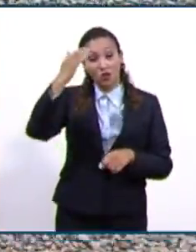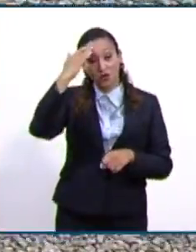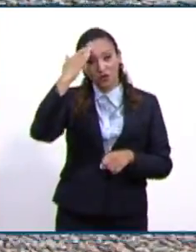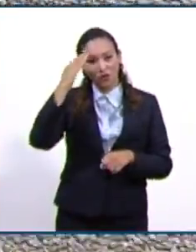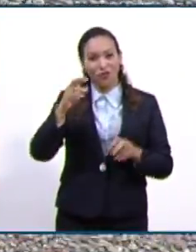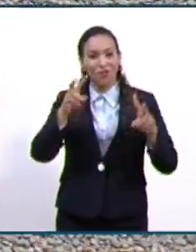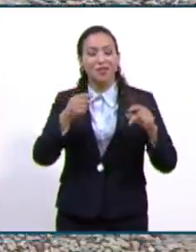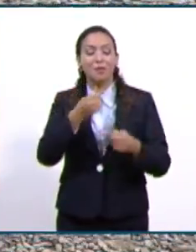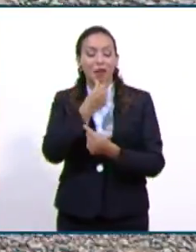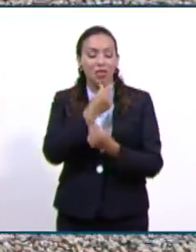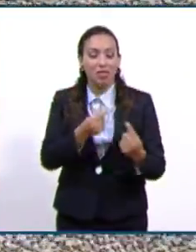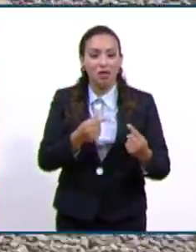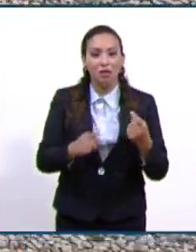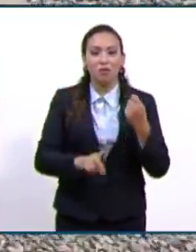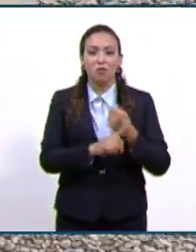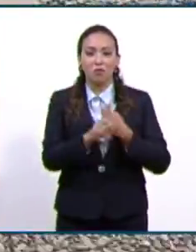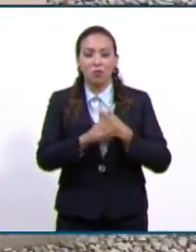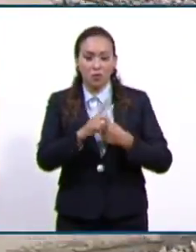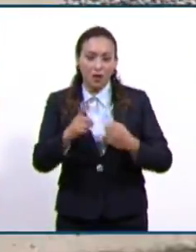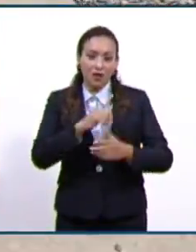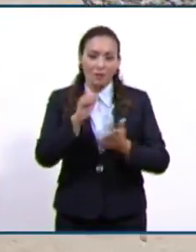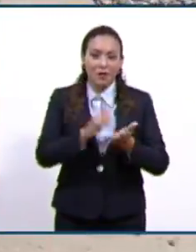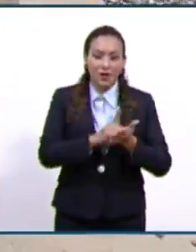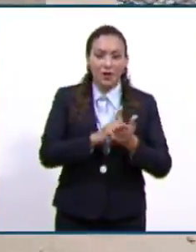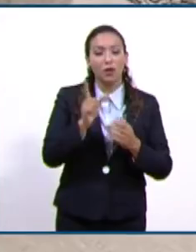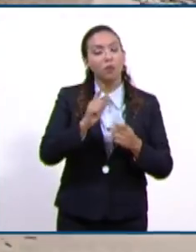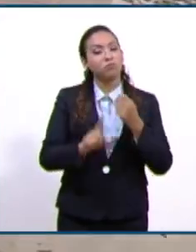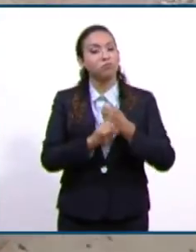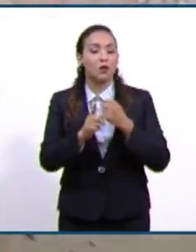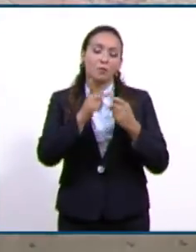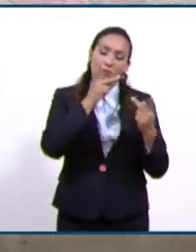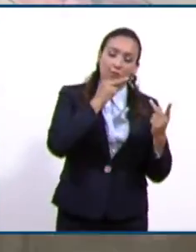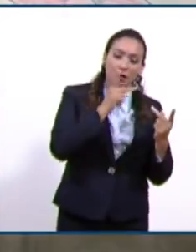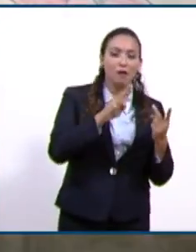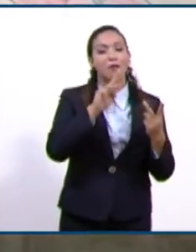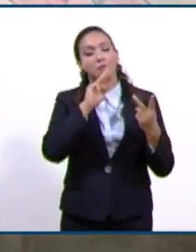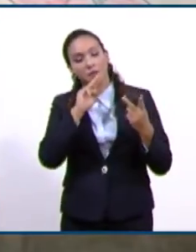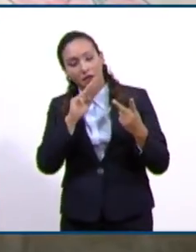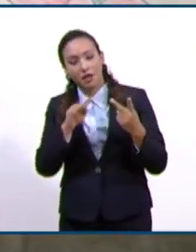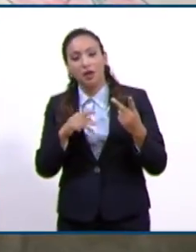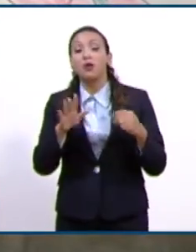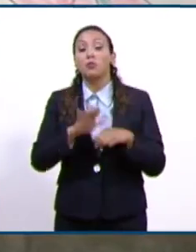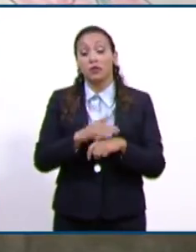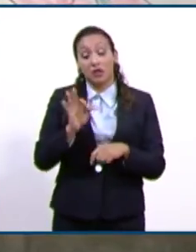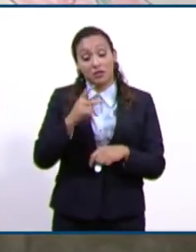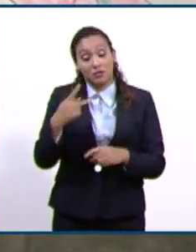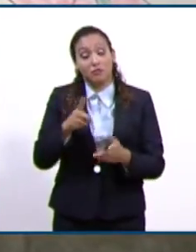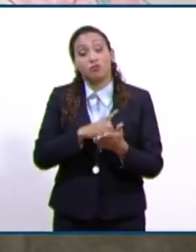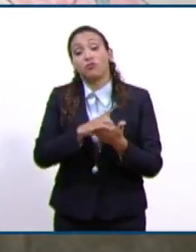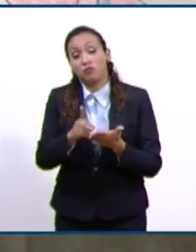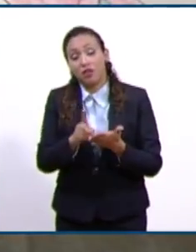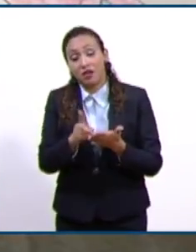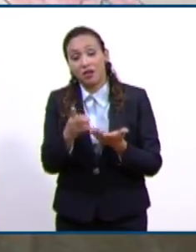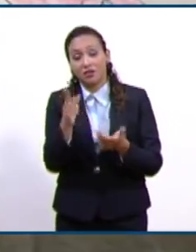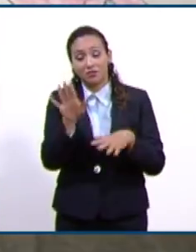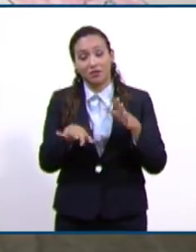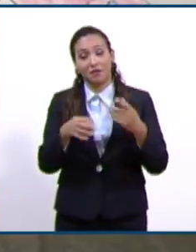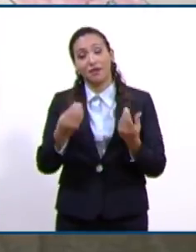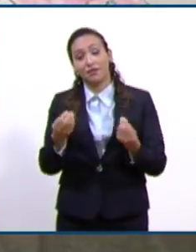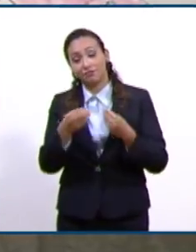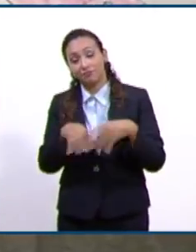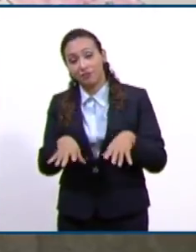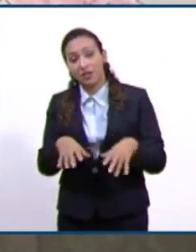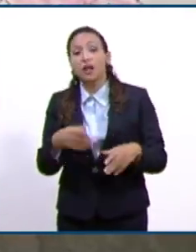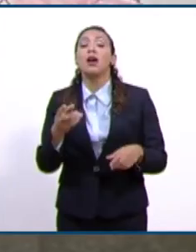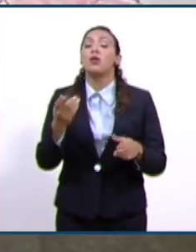temas de litigio entre sus padres, en los que se pueden ver afectados sus derechos, como pueden ser la guardia y custodia y el